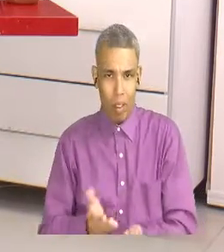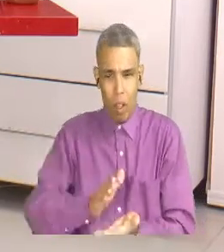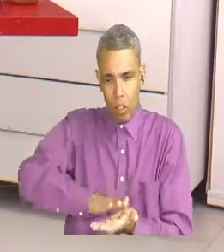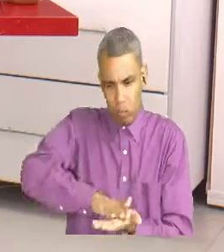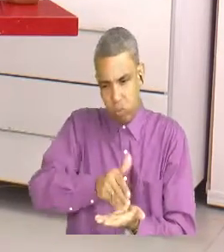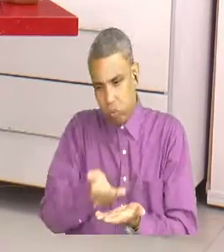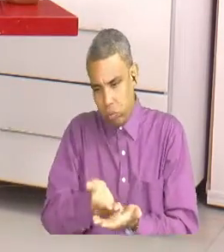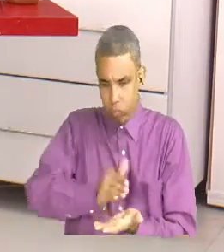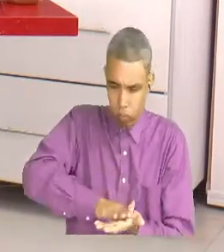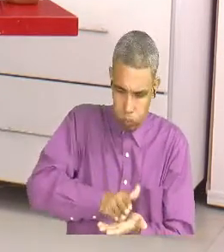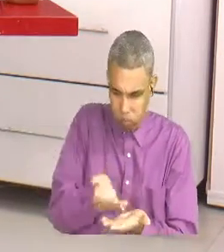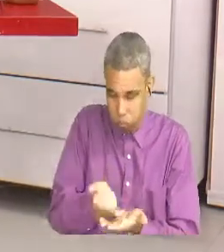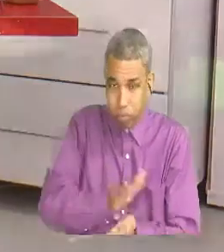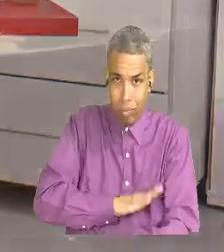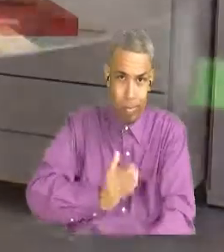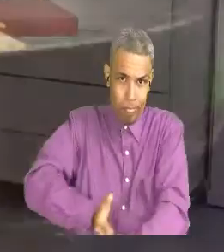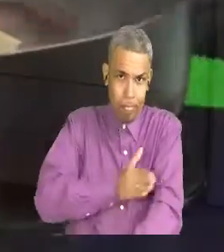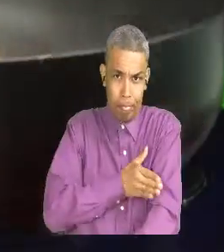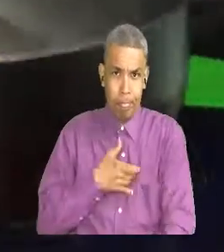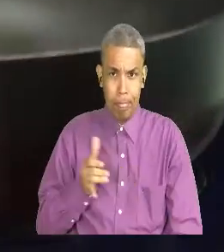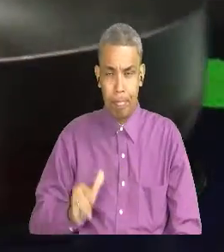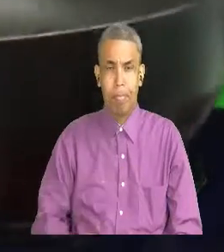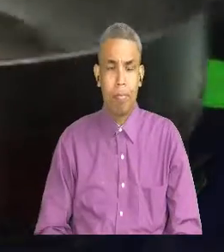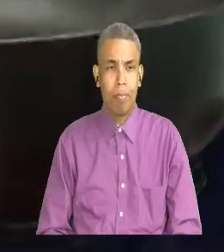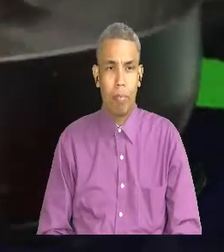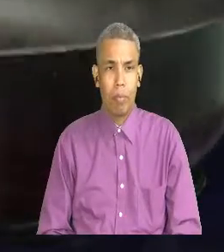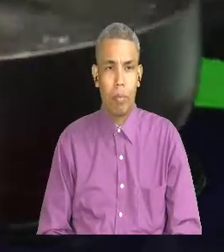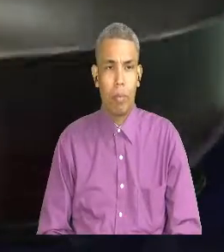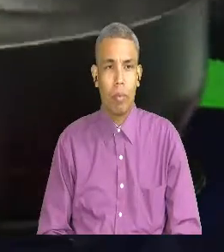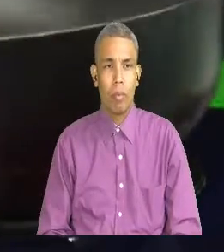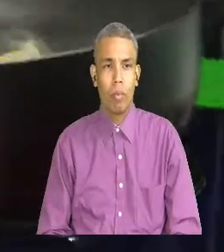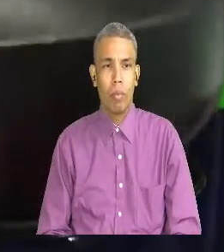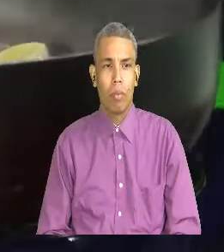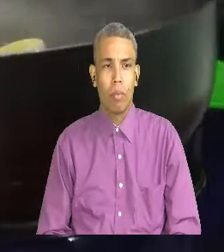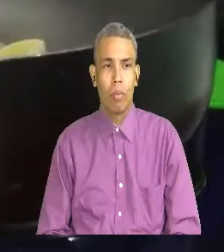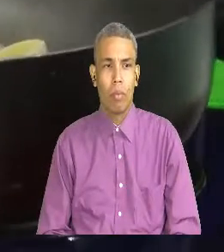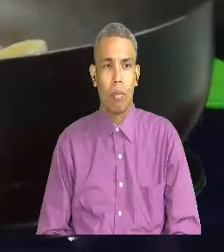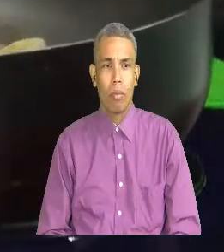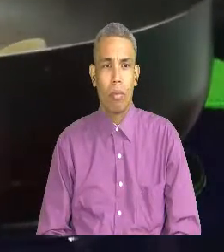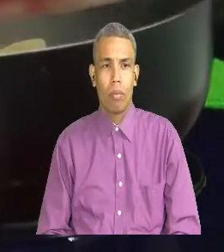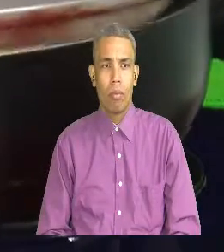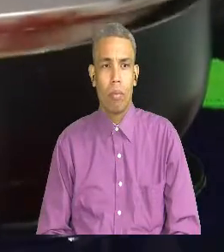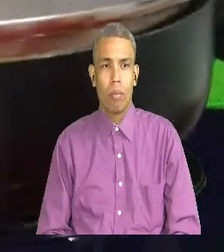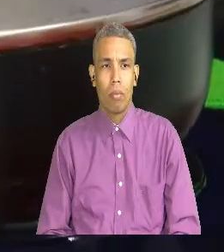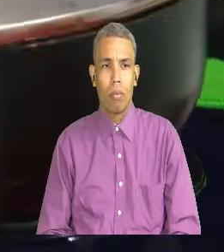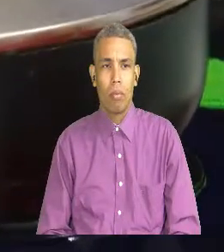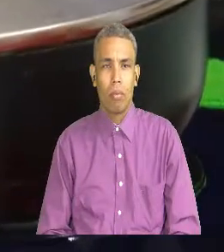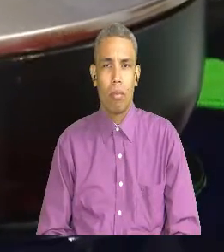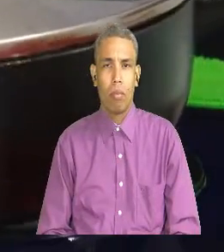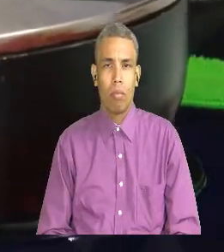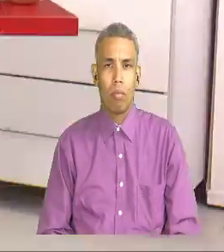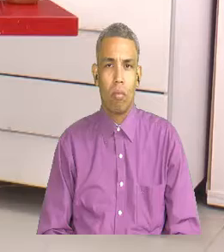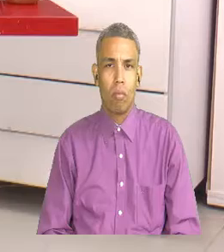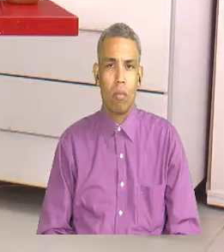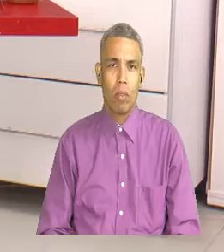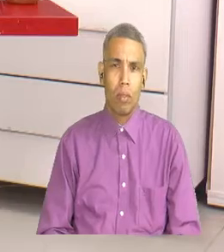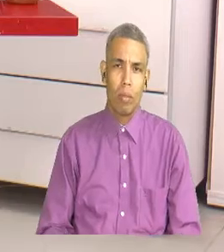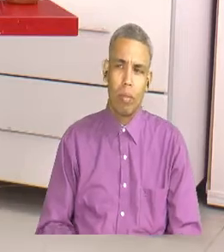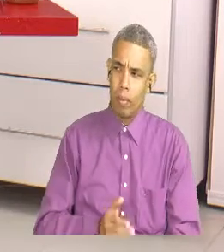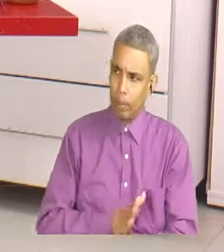que podemos hacer mucha variedad en el emplatado. Y como lo decías tú, Roshi, si tienen alguna sugerencia en alguna